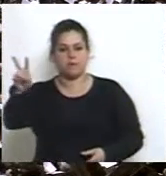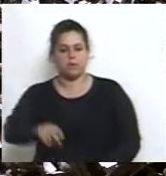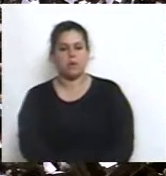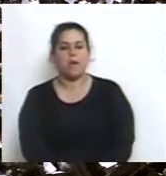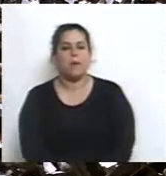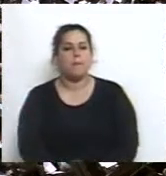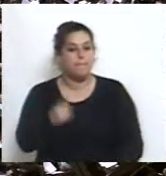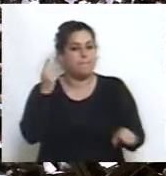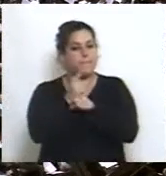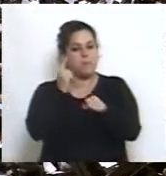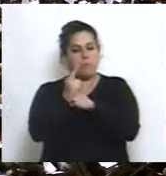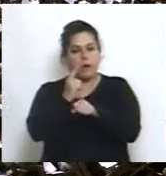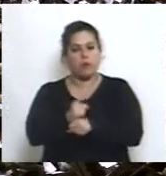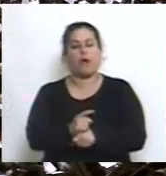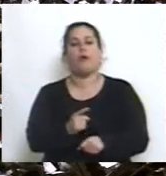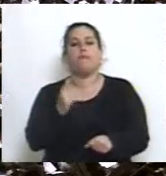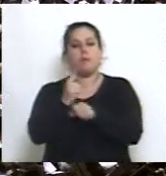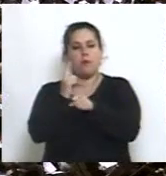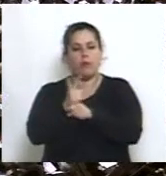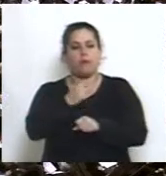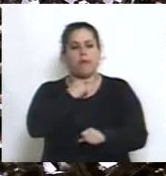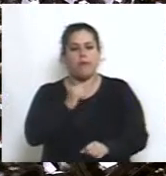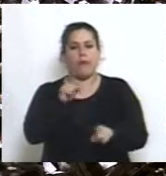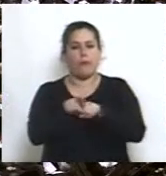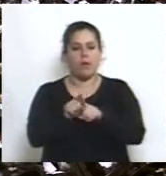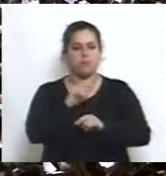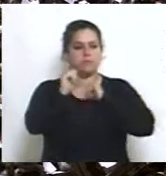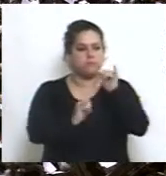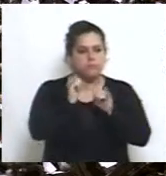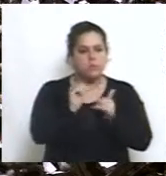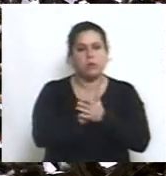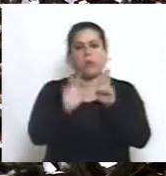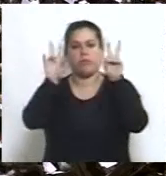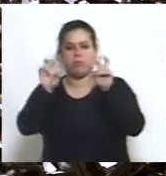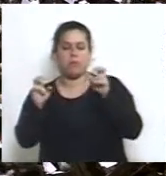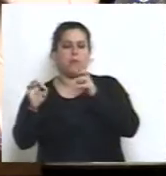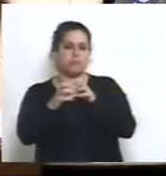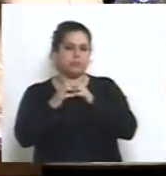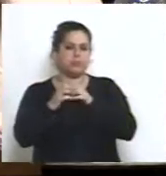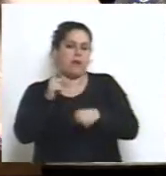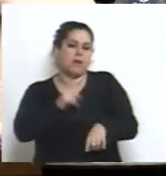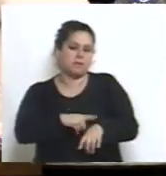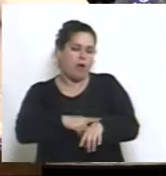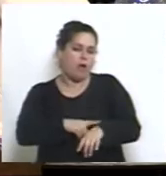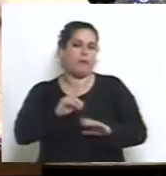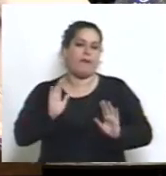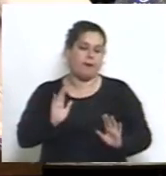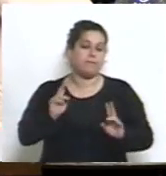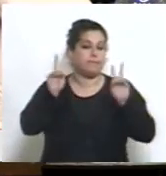En primer lugar, plantear que este tema que estamos discutiendo a esta hora de la noche es un tema